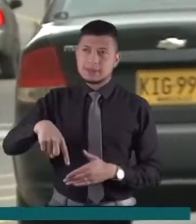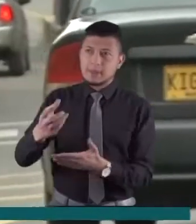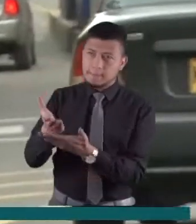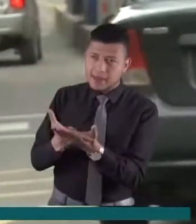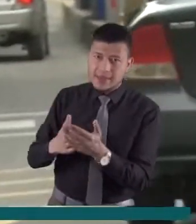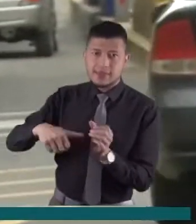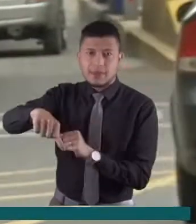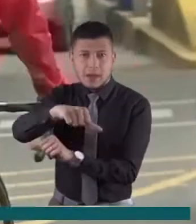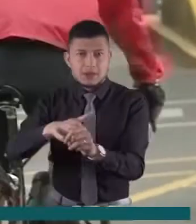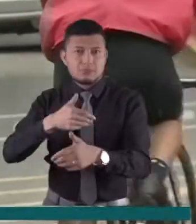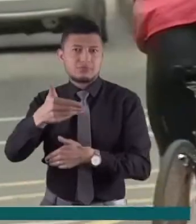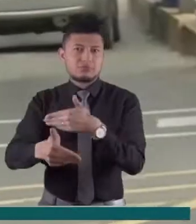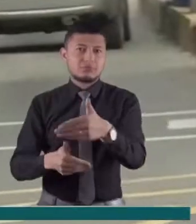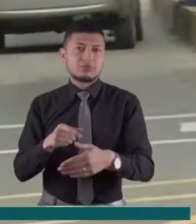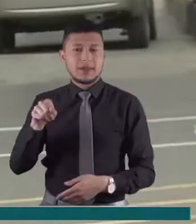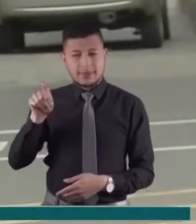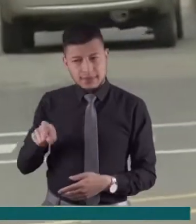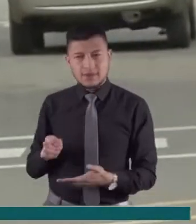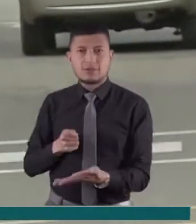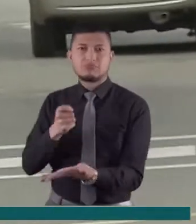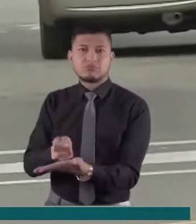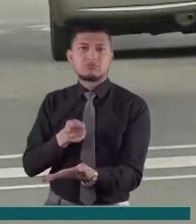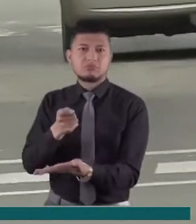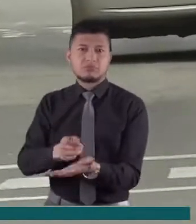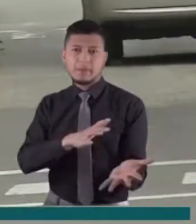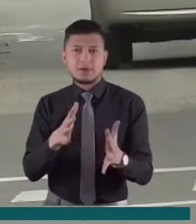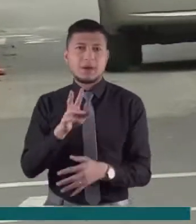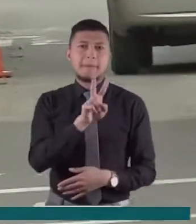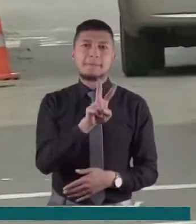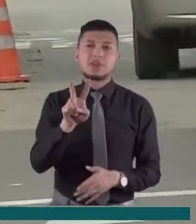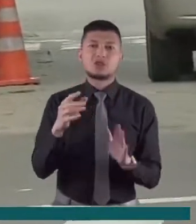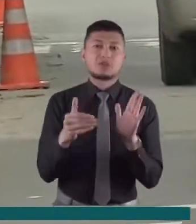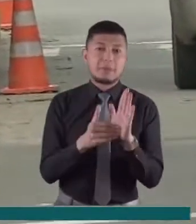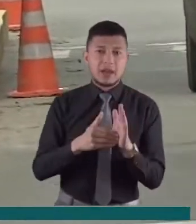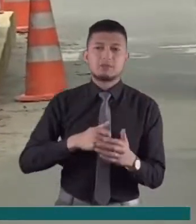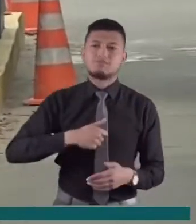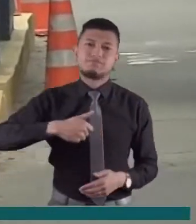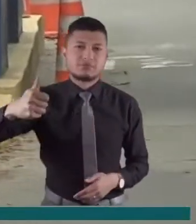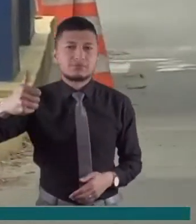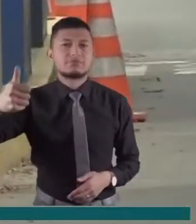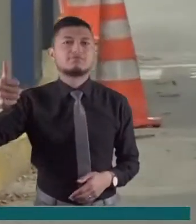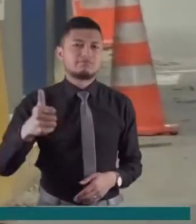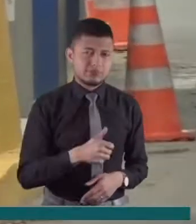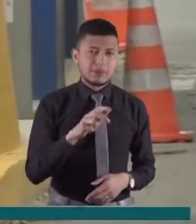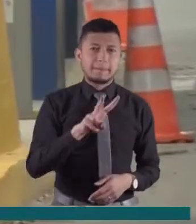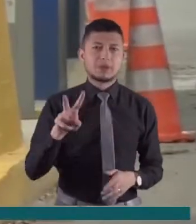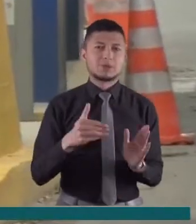soliciten el trámite mientras tanto deberán pagar aproximadamente 22 mil pesos porque